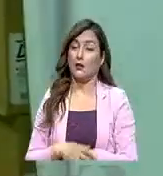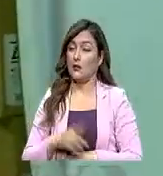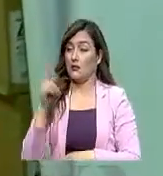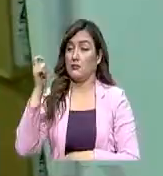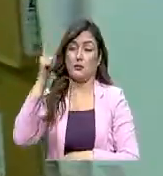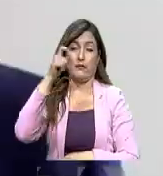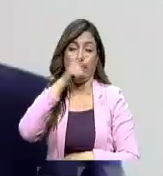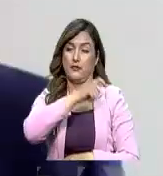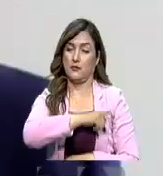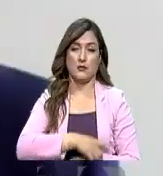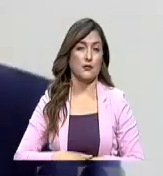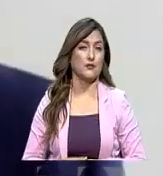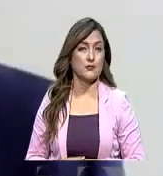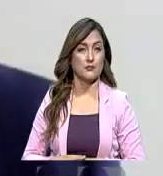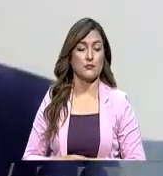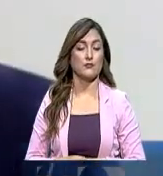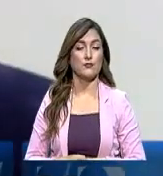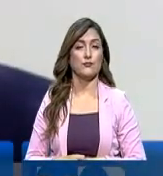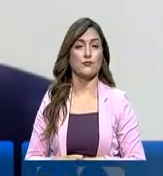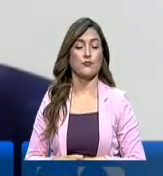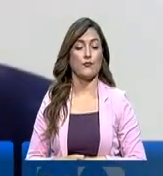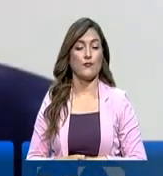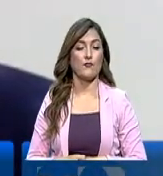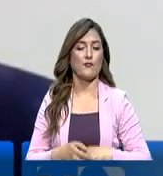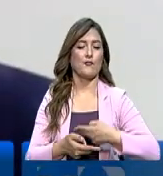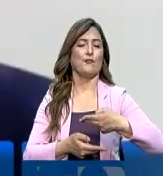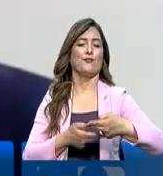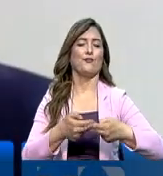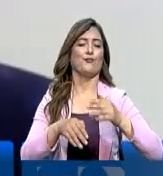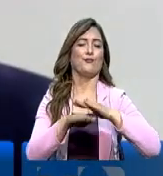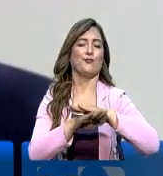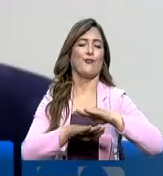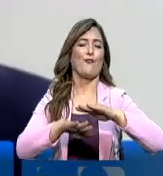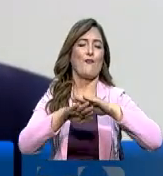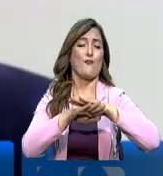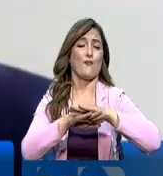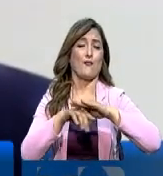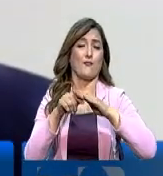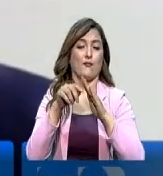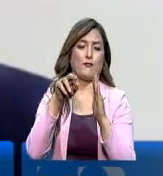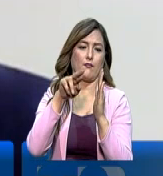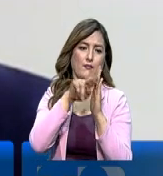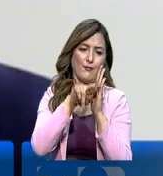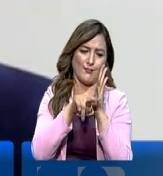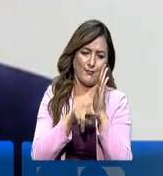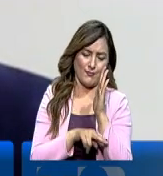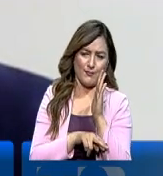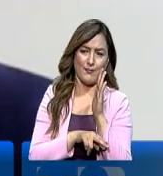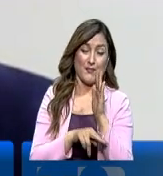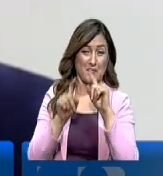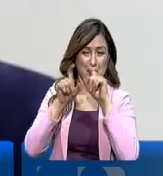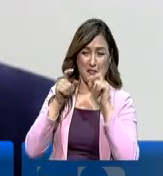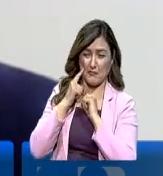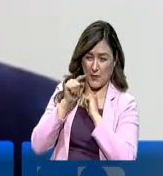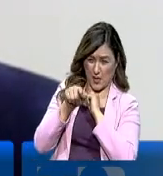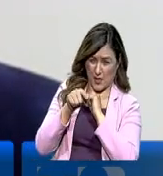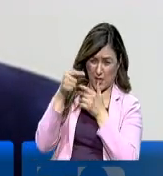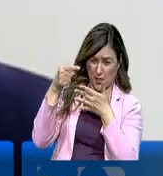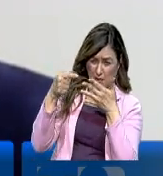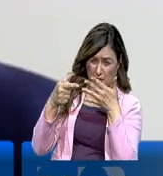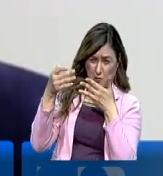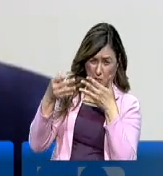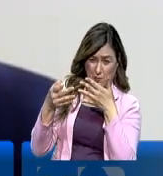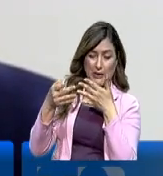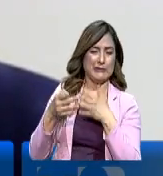cuello de botella las bases con las que se quieren negociar se vuelven poco atractivas y por lo tanto los fabricantes